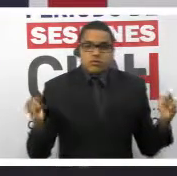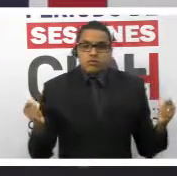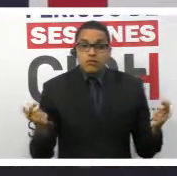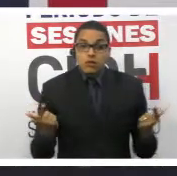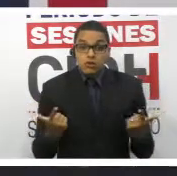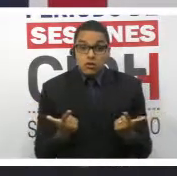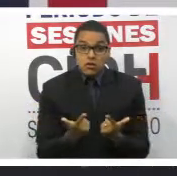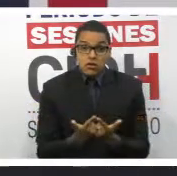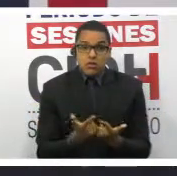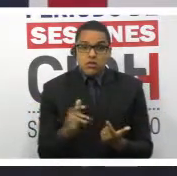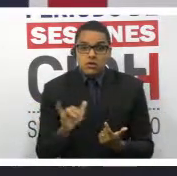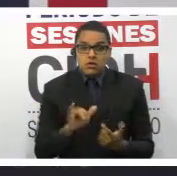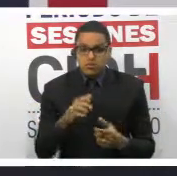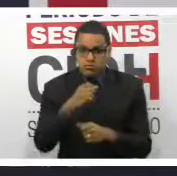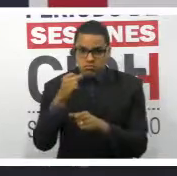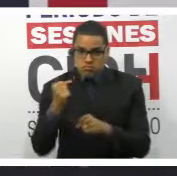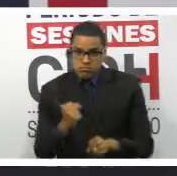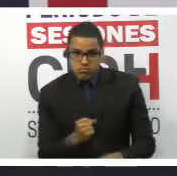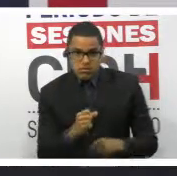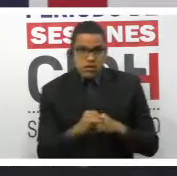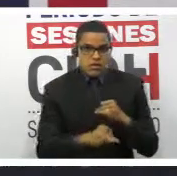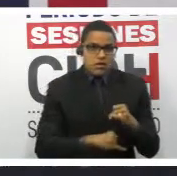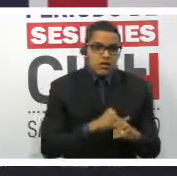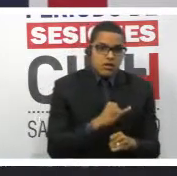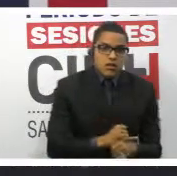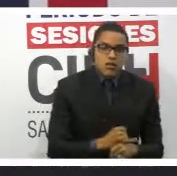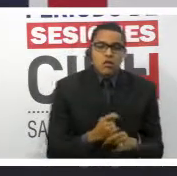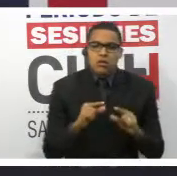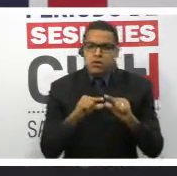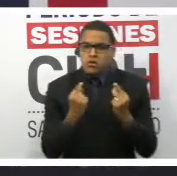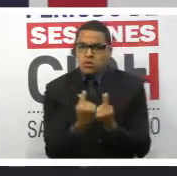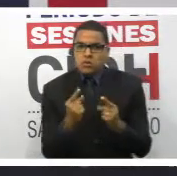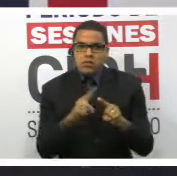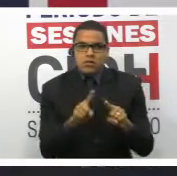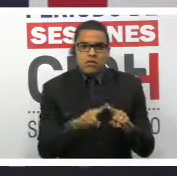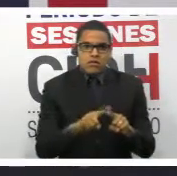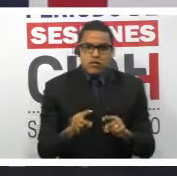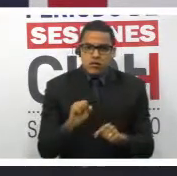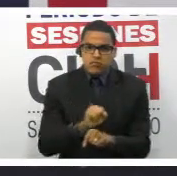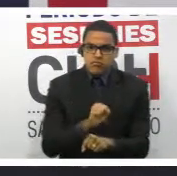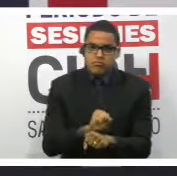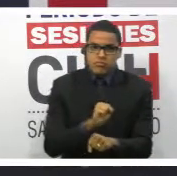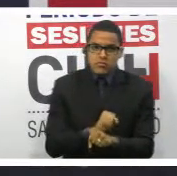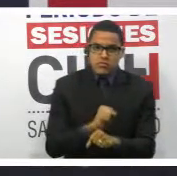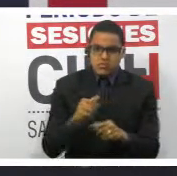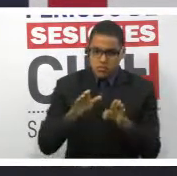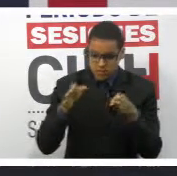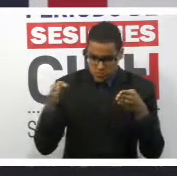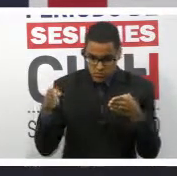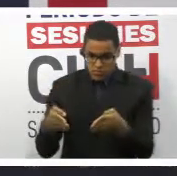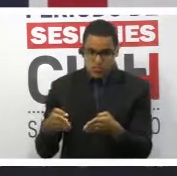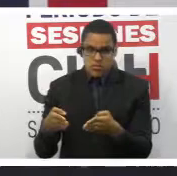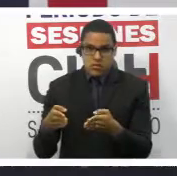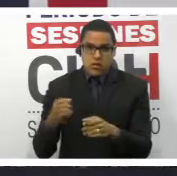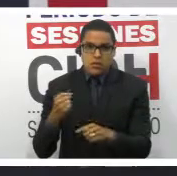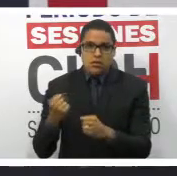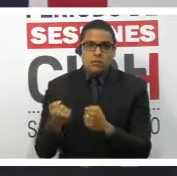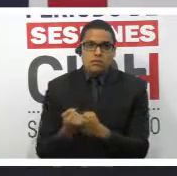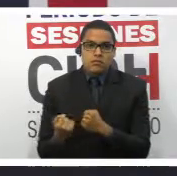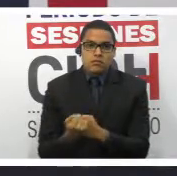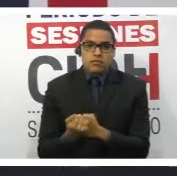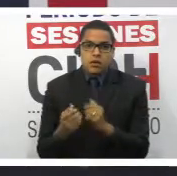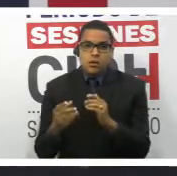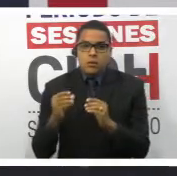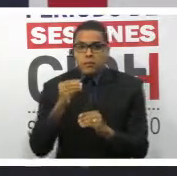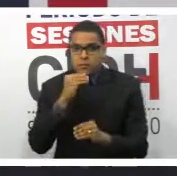el work foundation and work for the national los which will